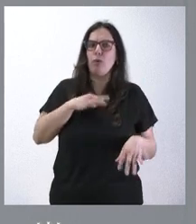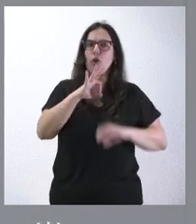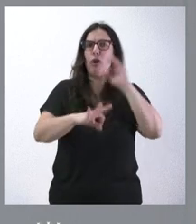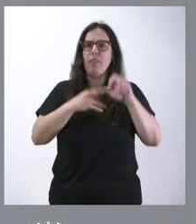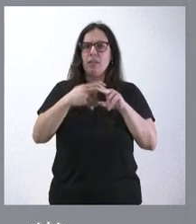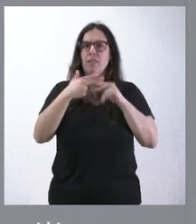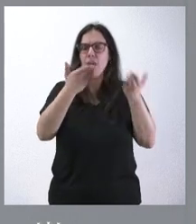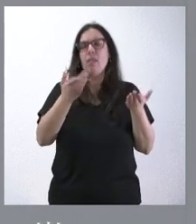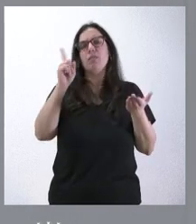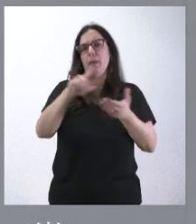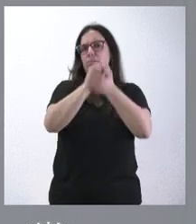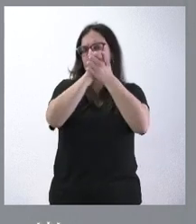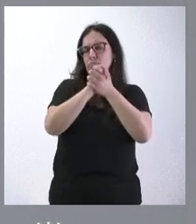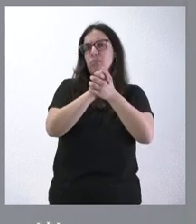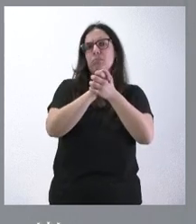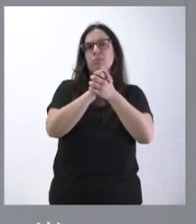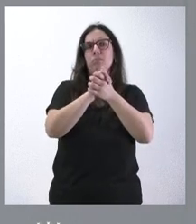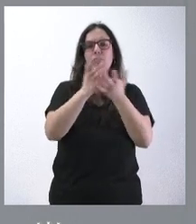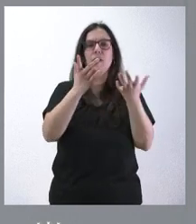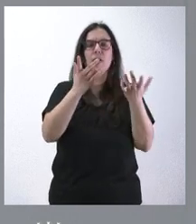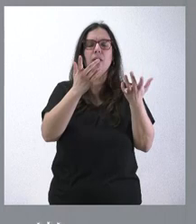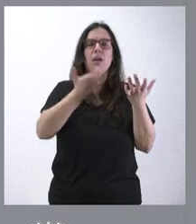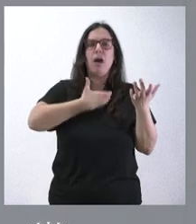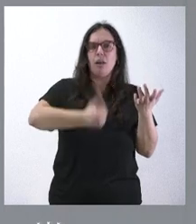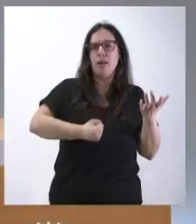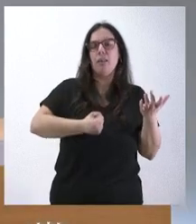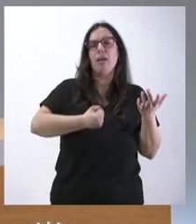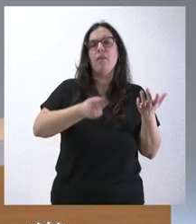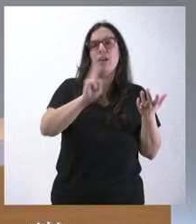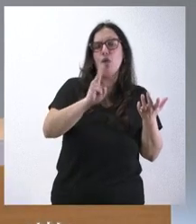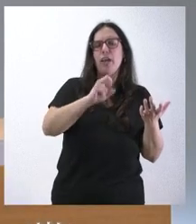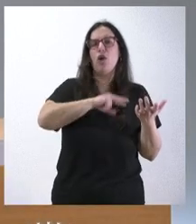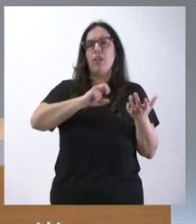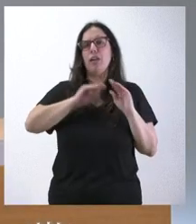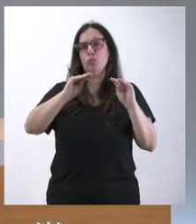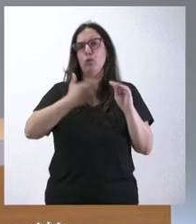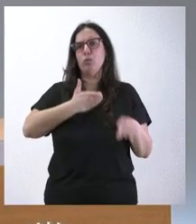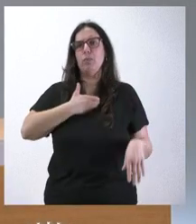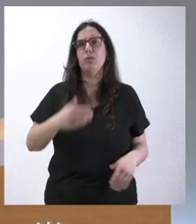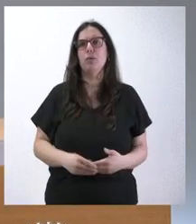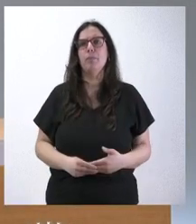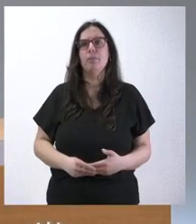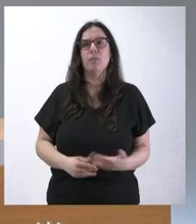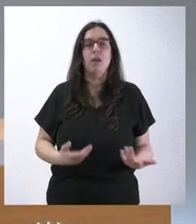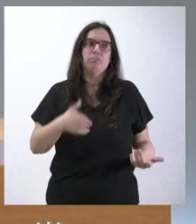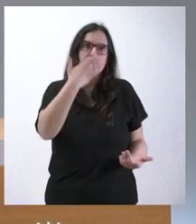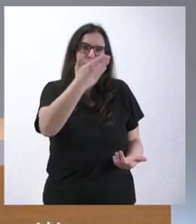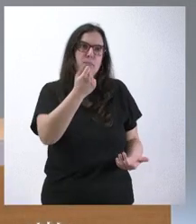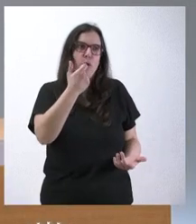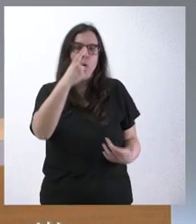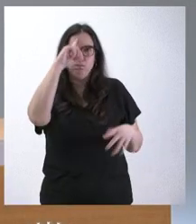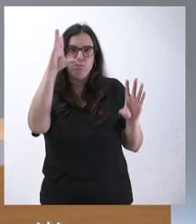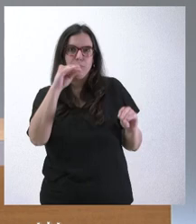felicitamos al ayuntamiento de vayalo a sus concejales y a su alcalde tendrá que chocó que que el